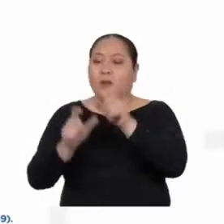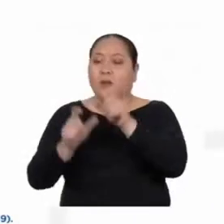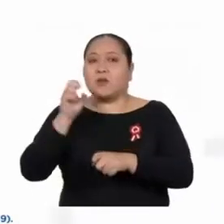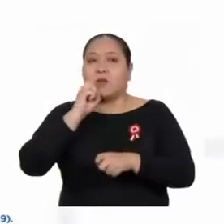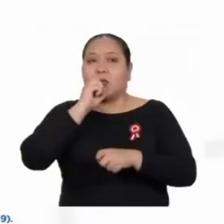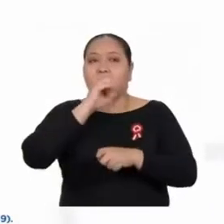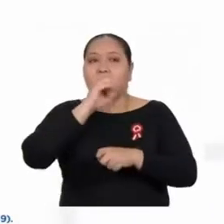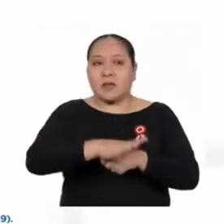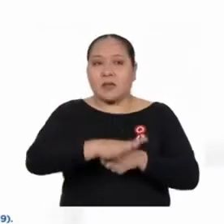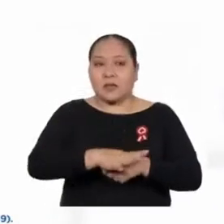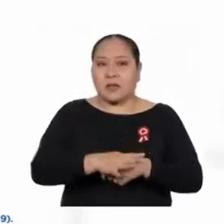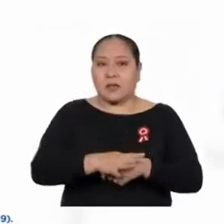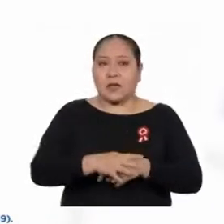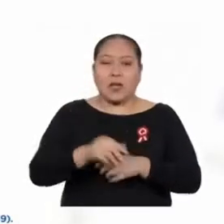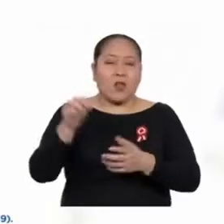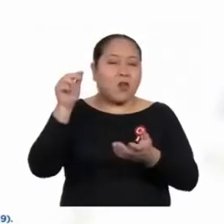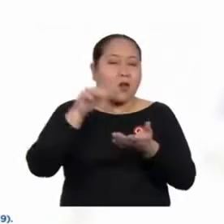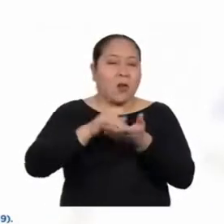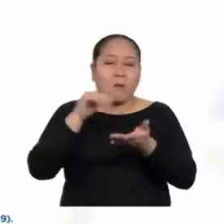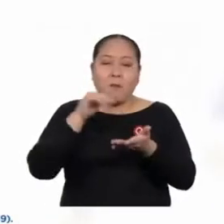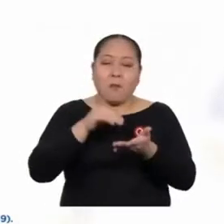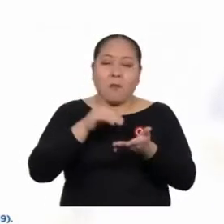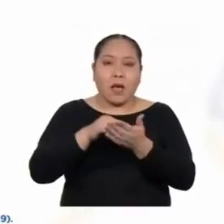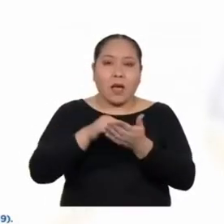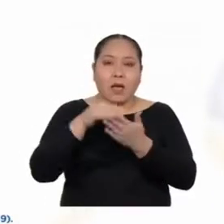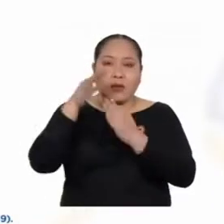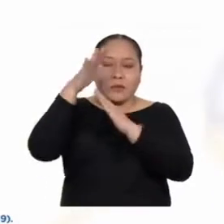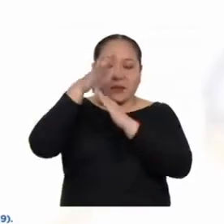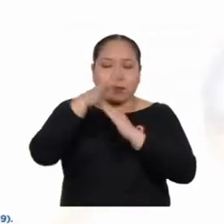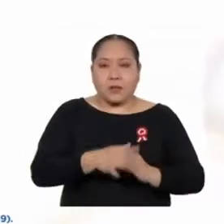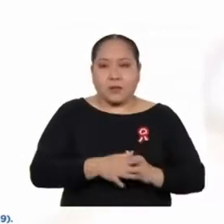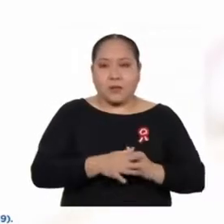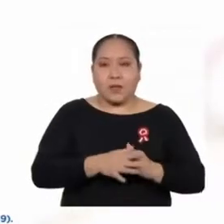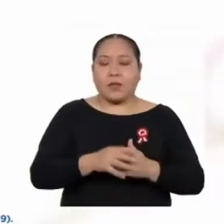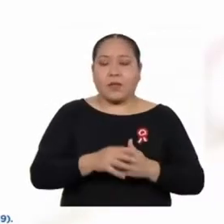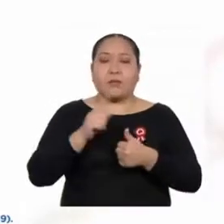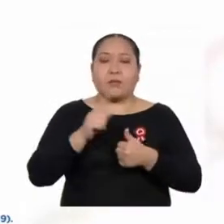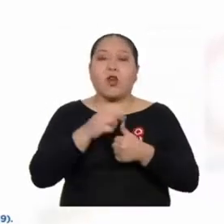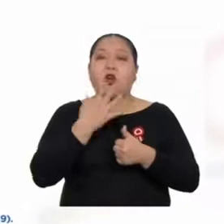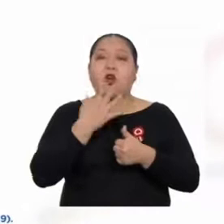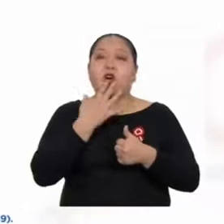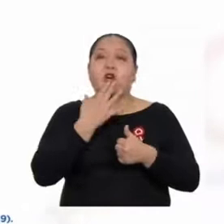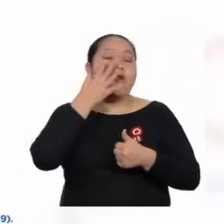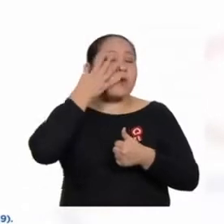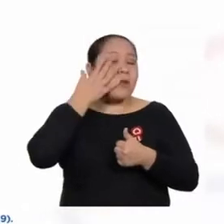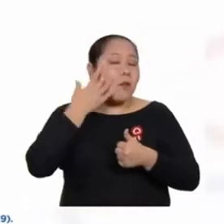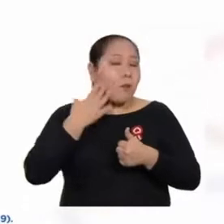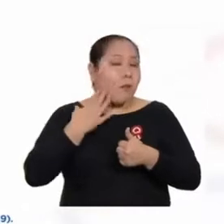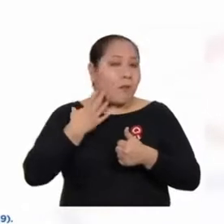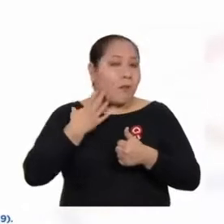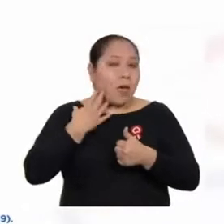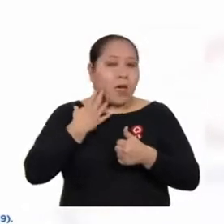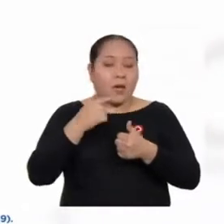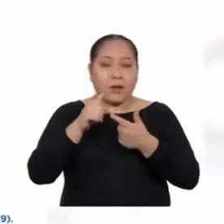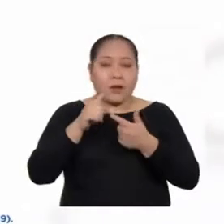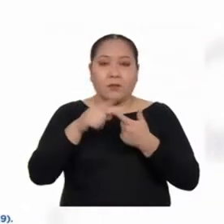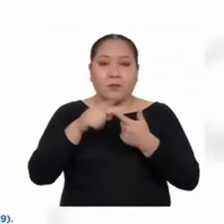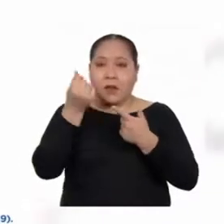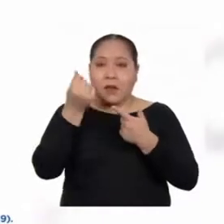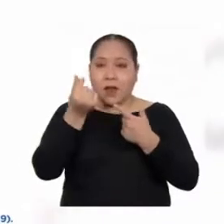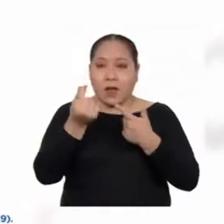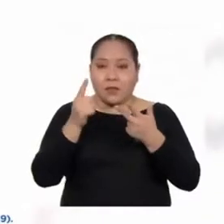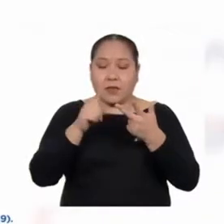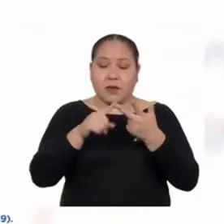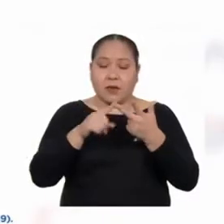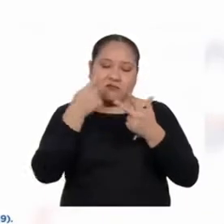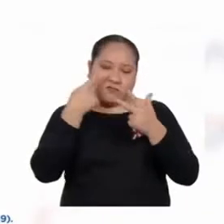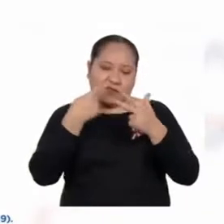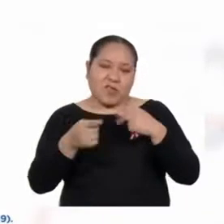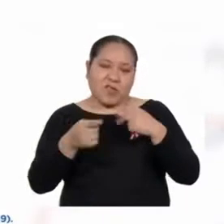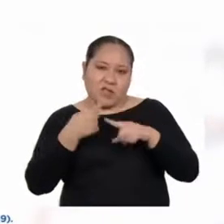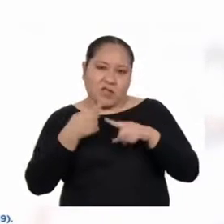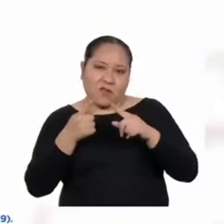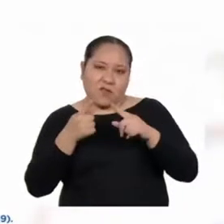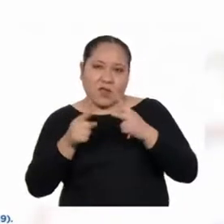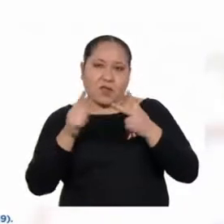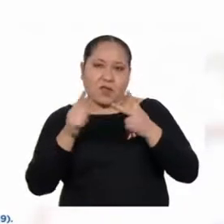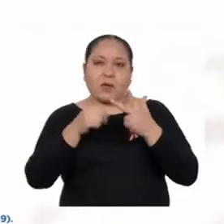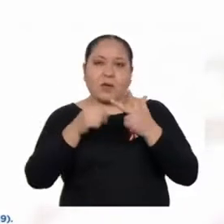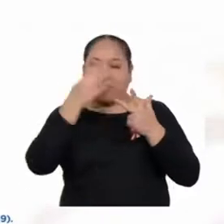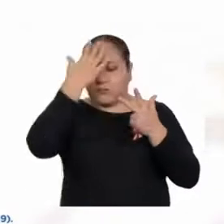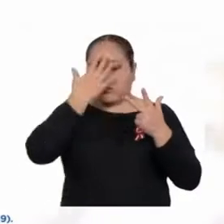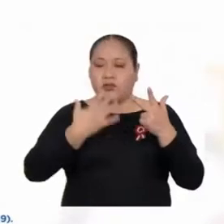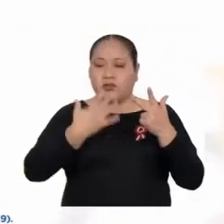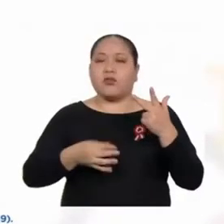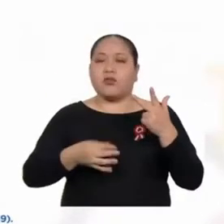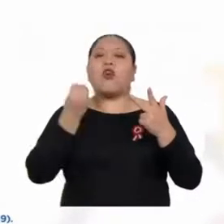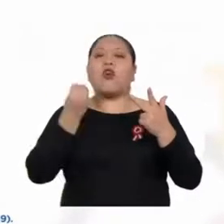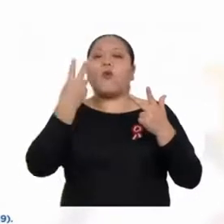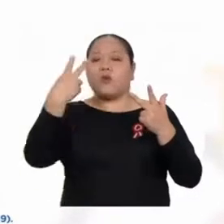atribuyen entre las causas de discriminación a su color de piel, nivel de ingresos y otros a sus rasgos